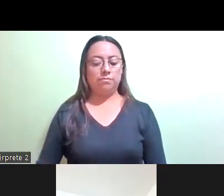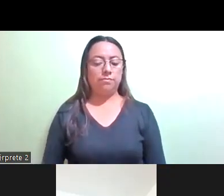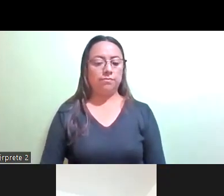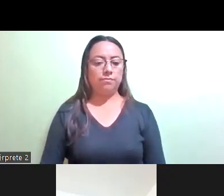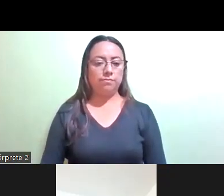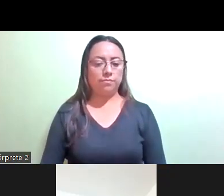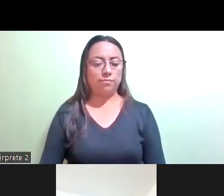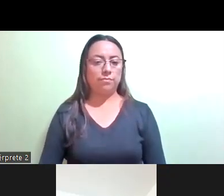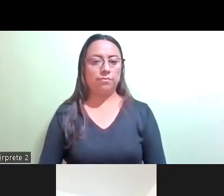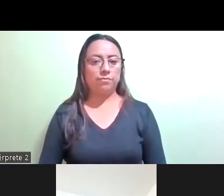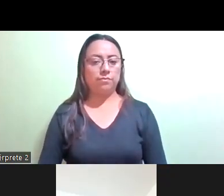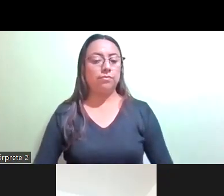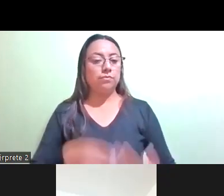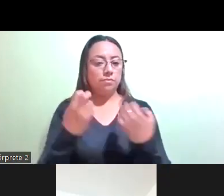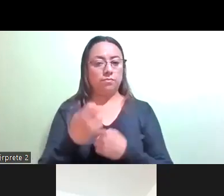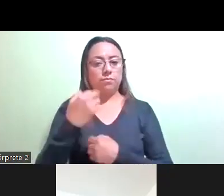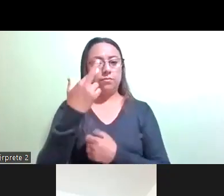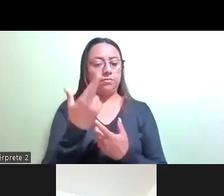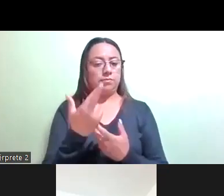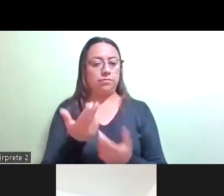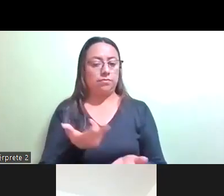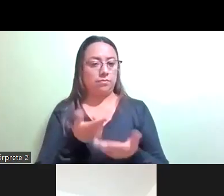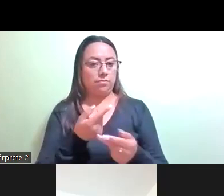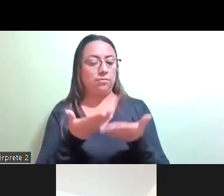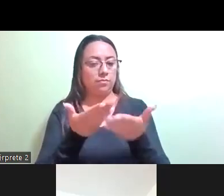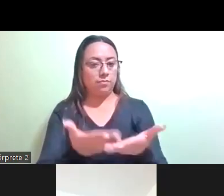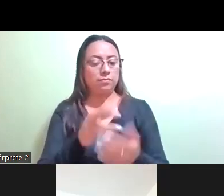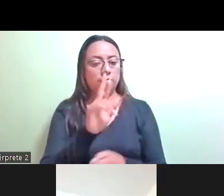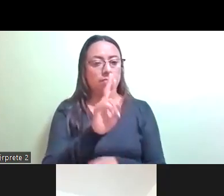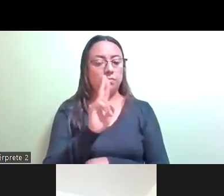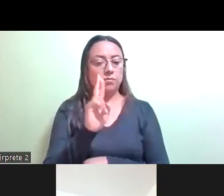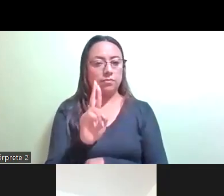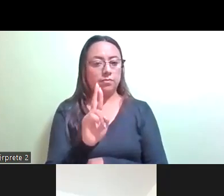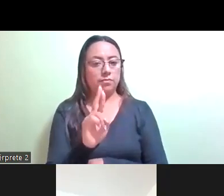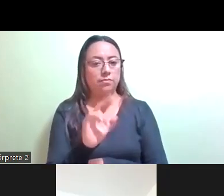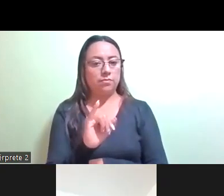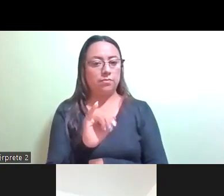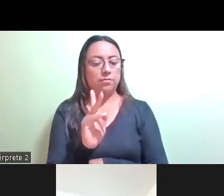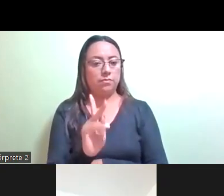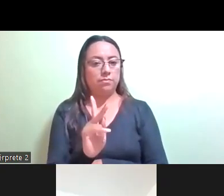Respecto al recurso de inconformidad relacionado con el expediente RRIP